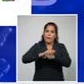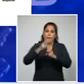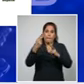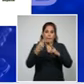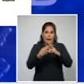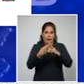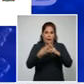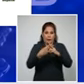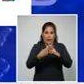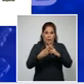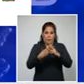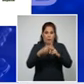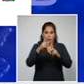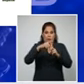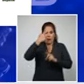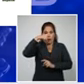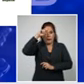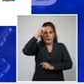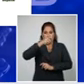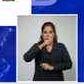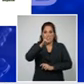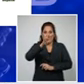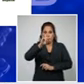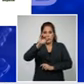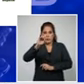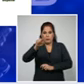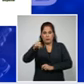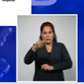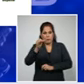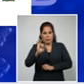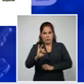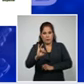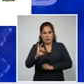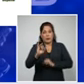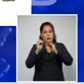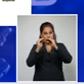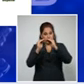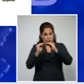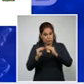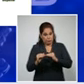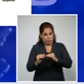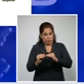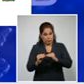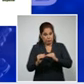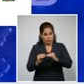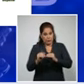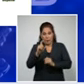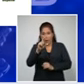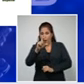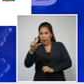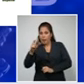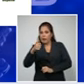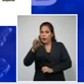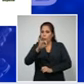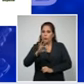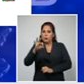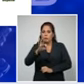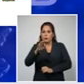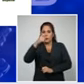una tasa de 360,7 en esa posición. Y después 10 de octubre, La